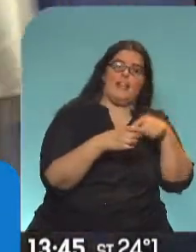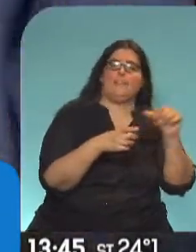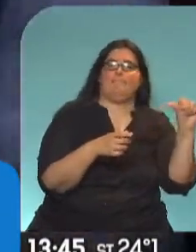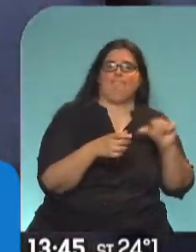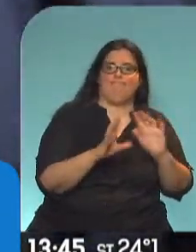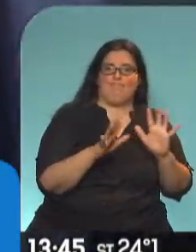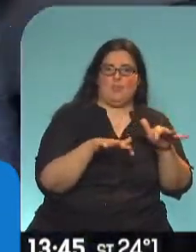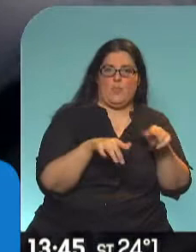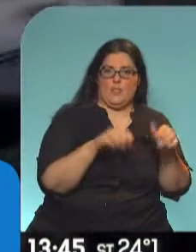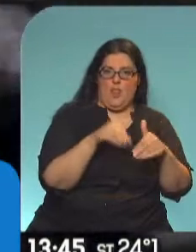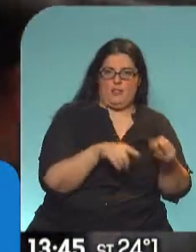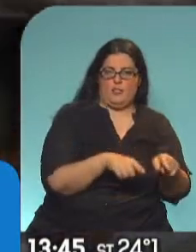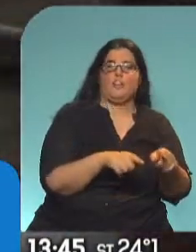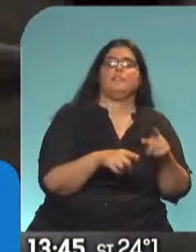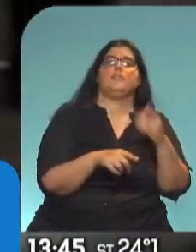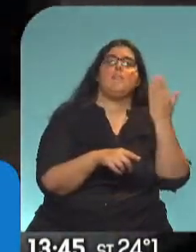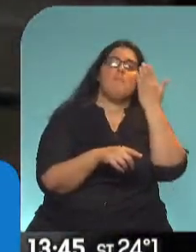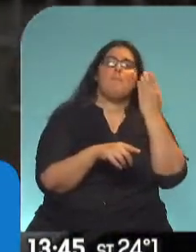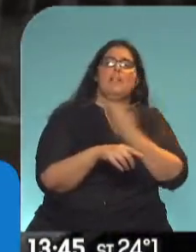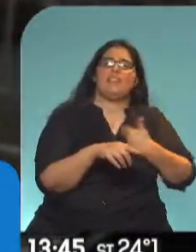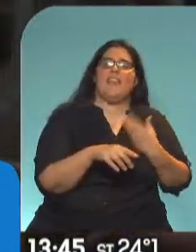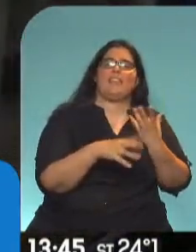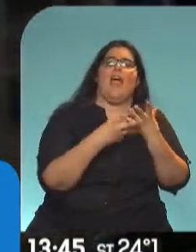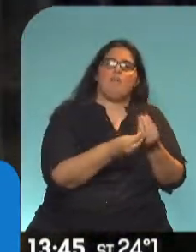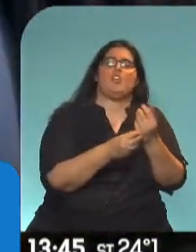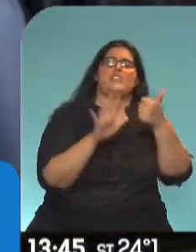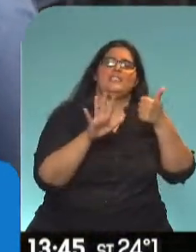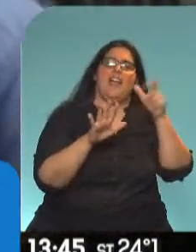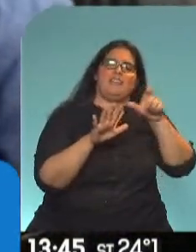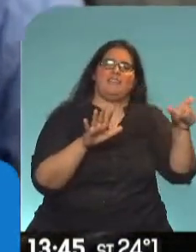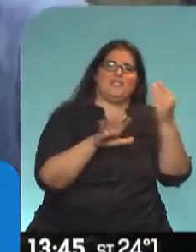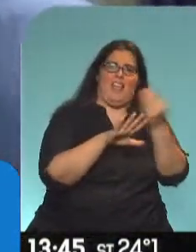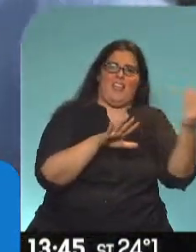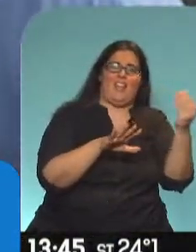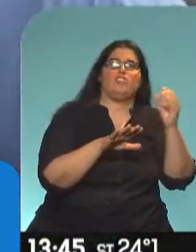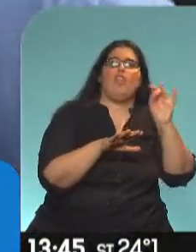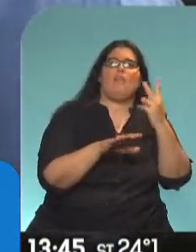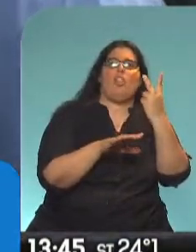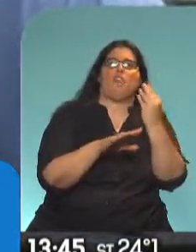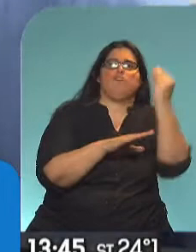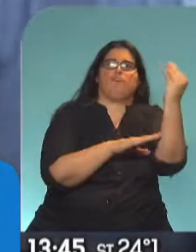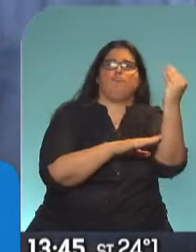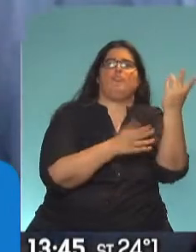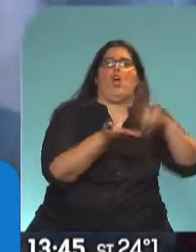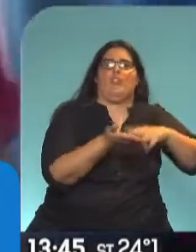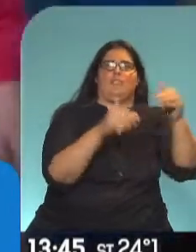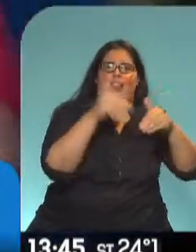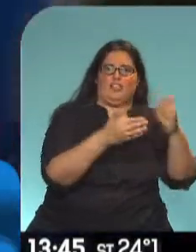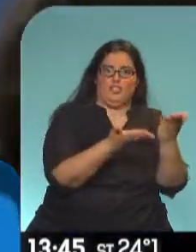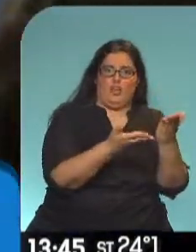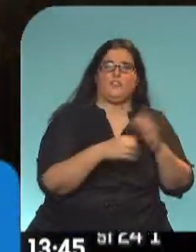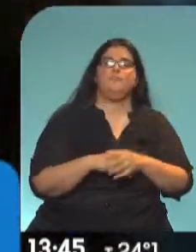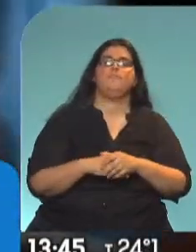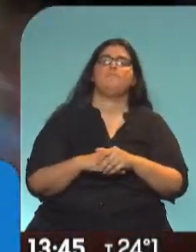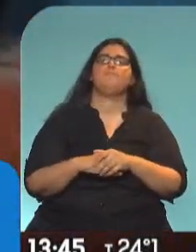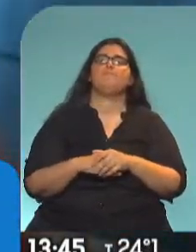El presidente respaldó a 6 candidatos a alcaldes, de los cuales solamente 2 pasaron a segunda vuelta.